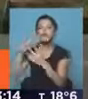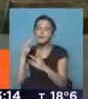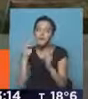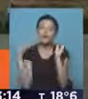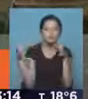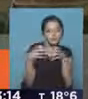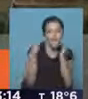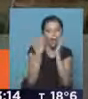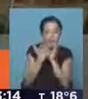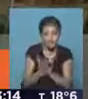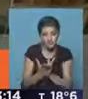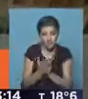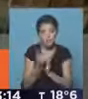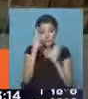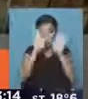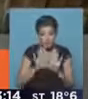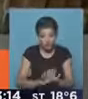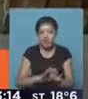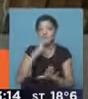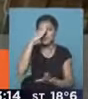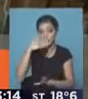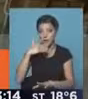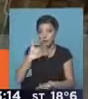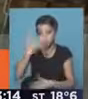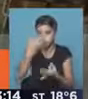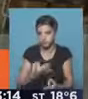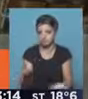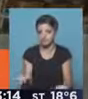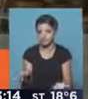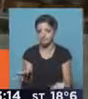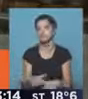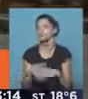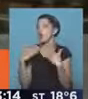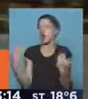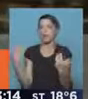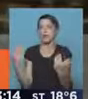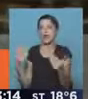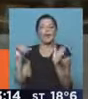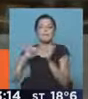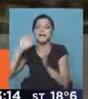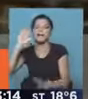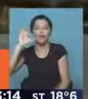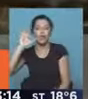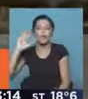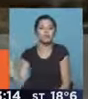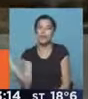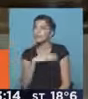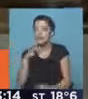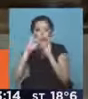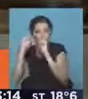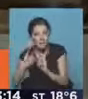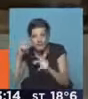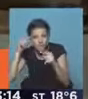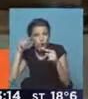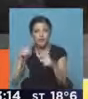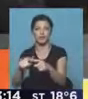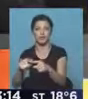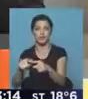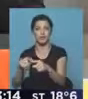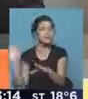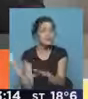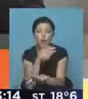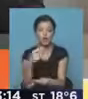cancha primero y elegir una buena opción después. Desde ya que la paz en Colombia es un objetivo deseable y que